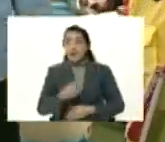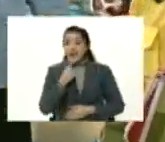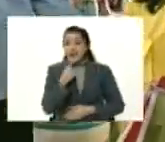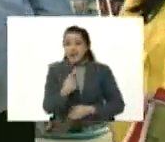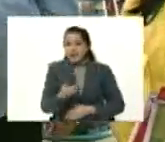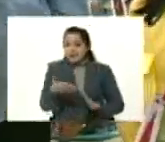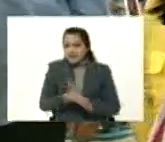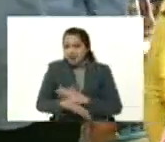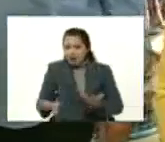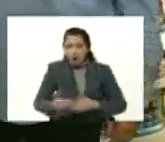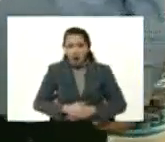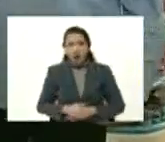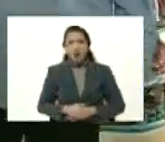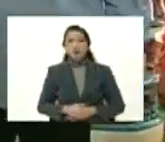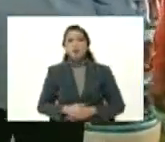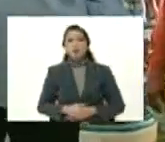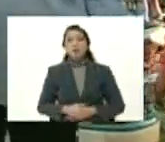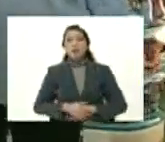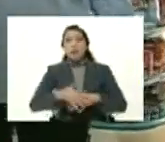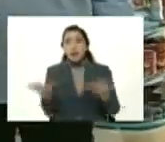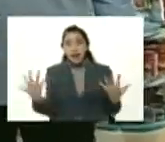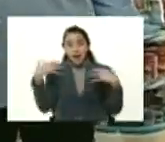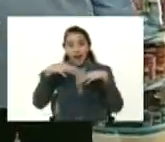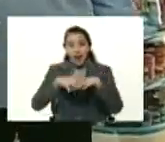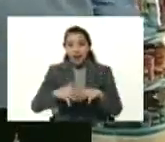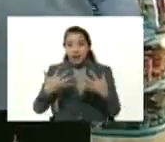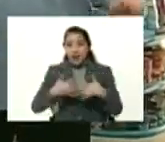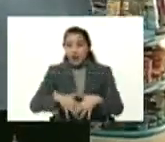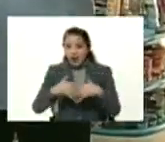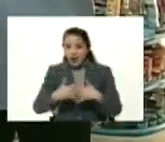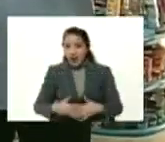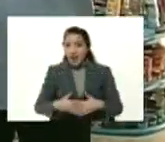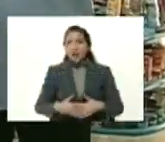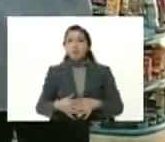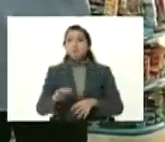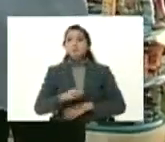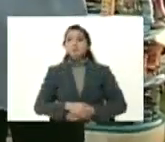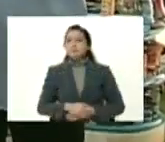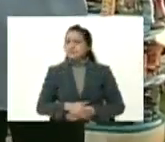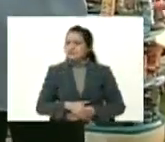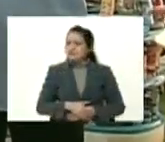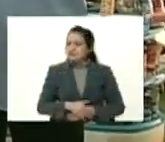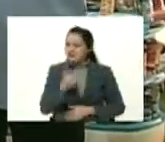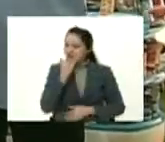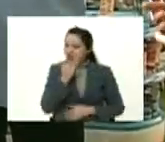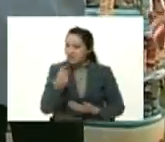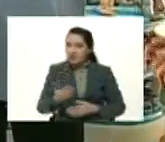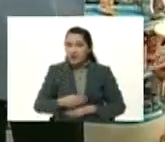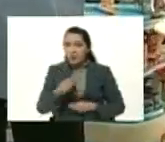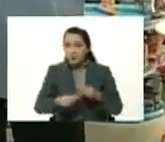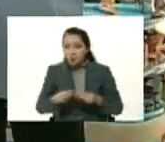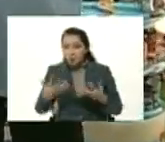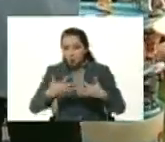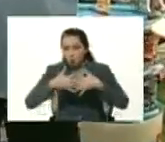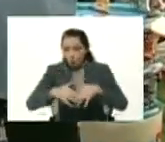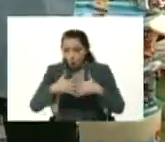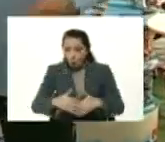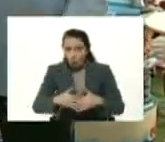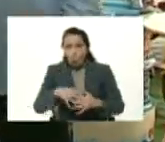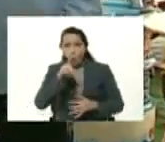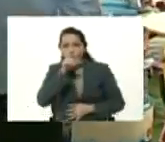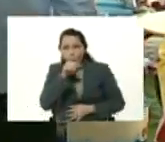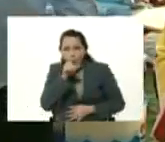el Montenegro? Integrado de producción. Gracias, de aves presidente. Y de embutido. ¿Cómo es la cosa? Que ellos tienen el circuito integrado desde el pollito